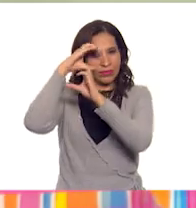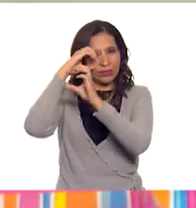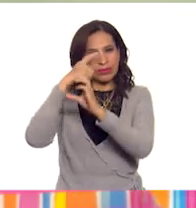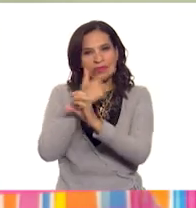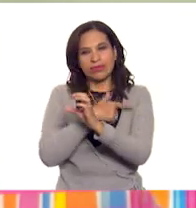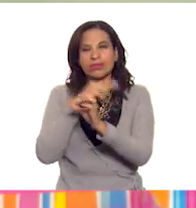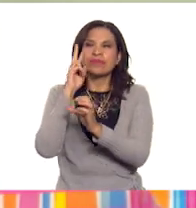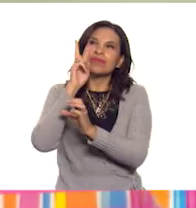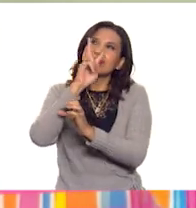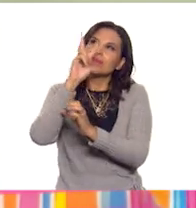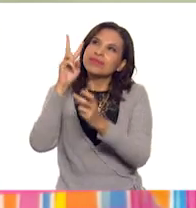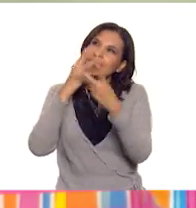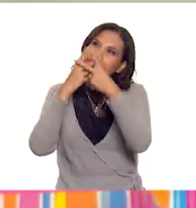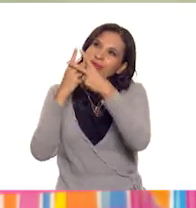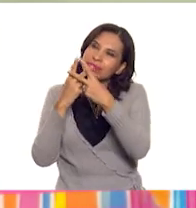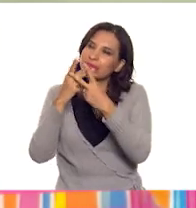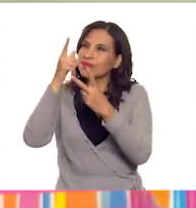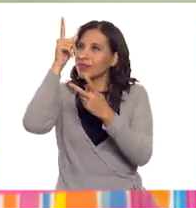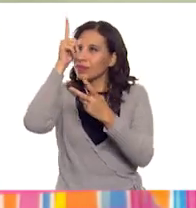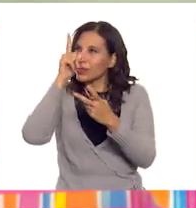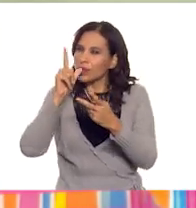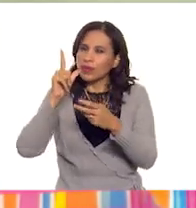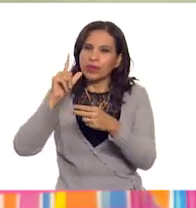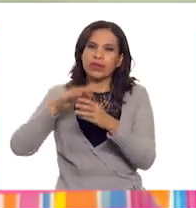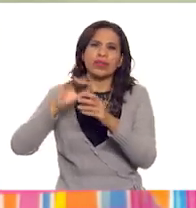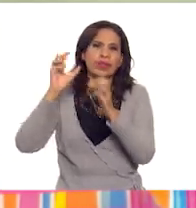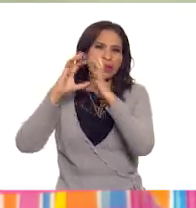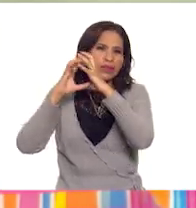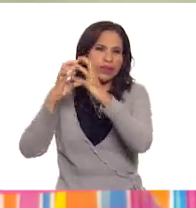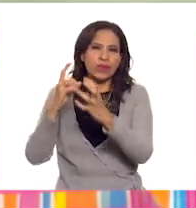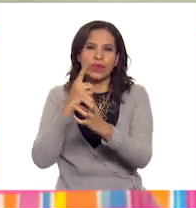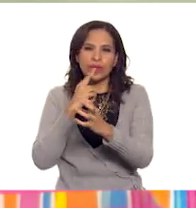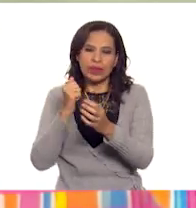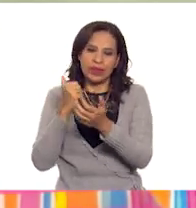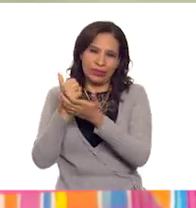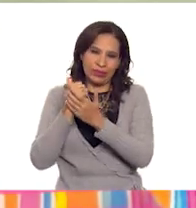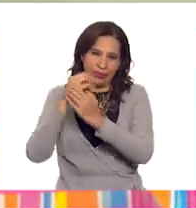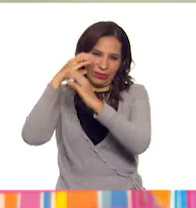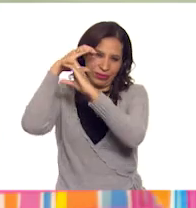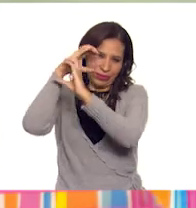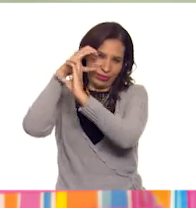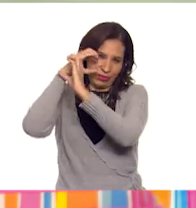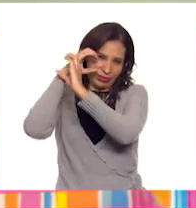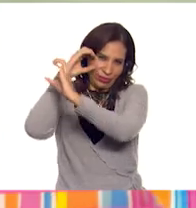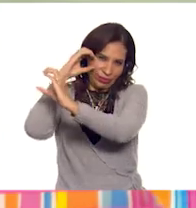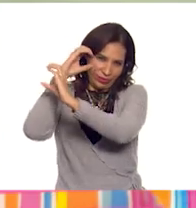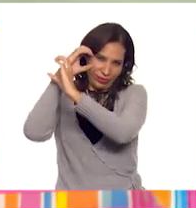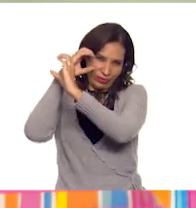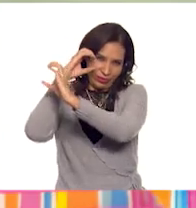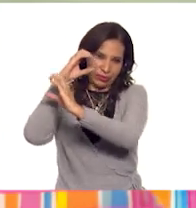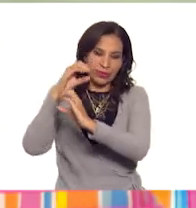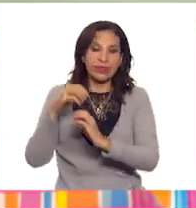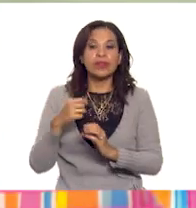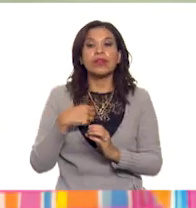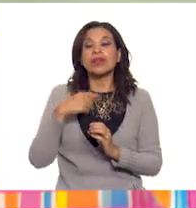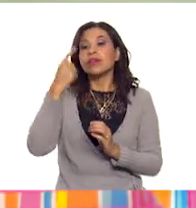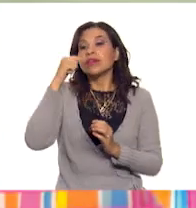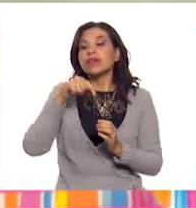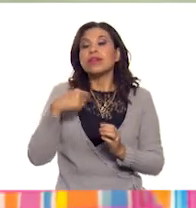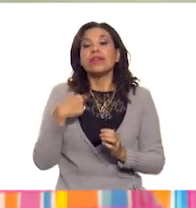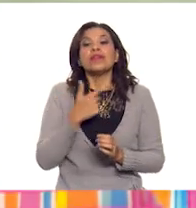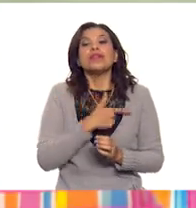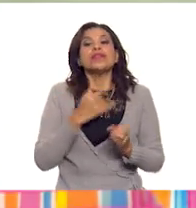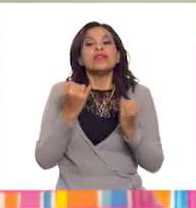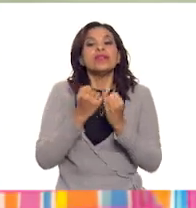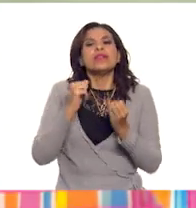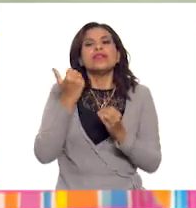fascina observar las estrellas, la luna y Marte con ayuda de mi telescopio. Creo que me gustaría también